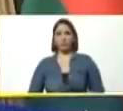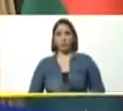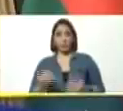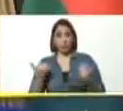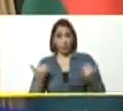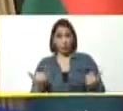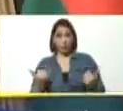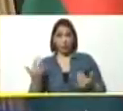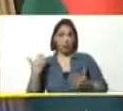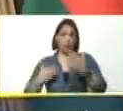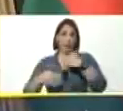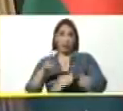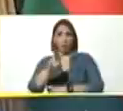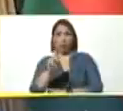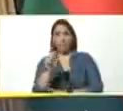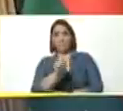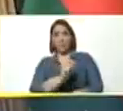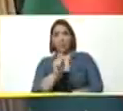Recientemente, hace dos meses,